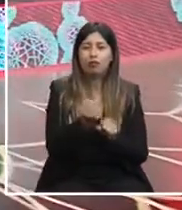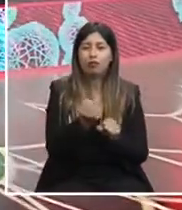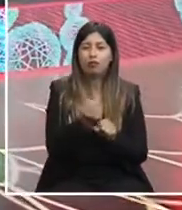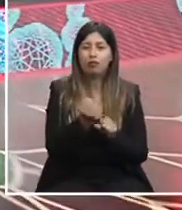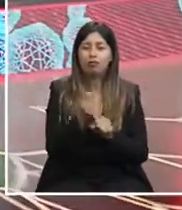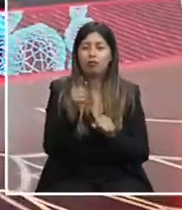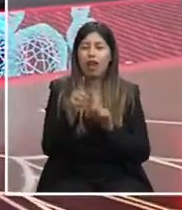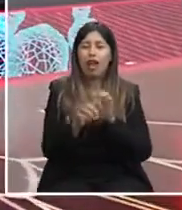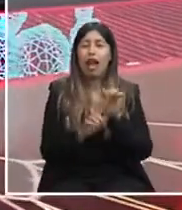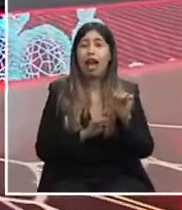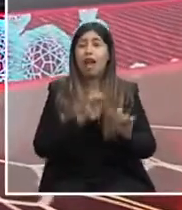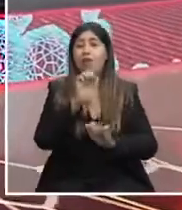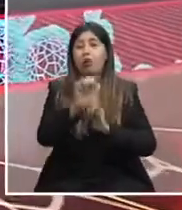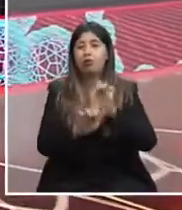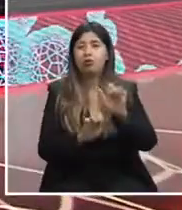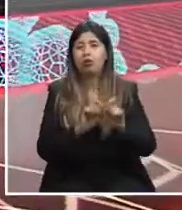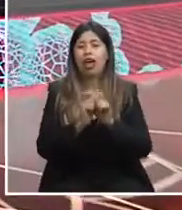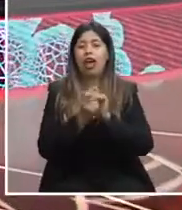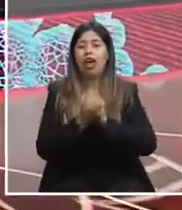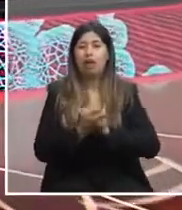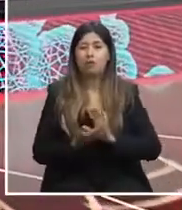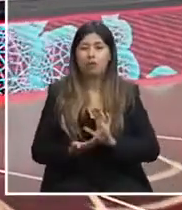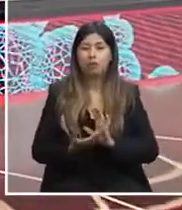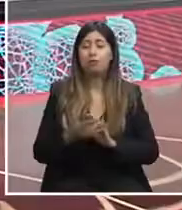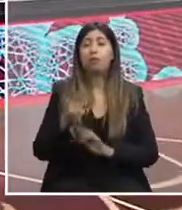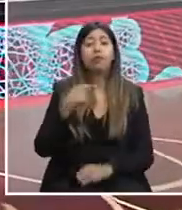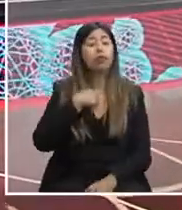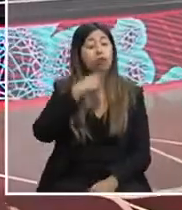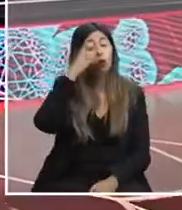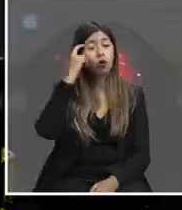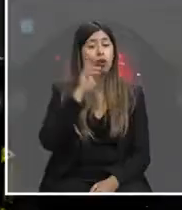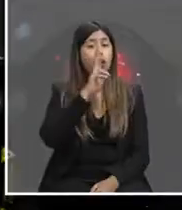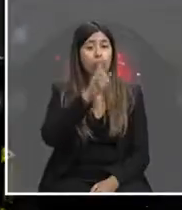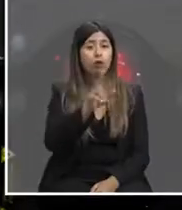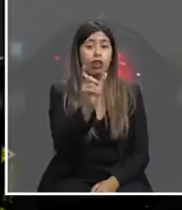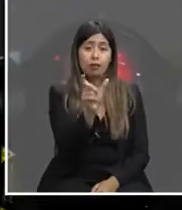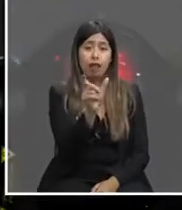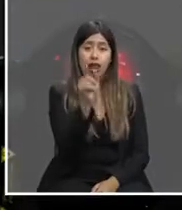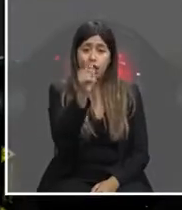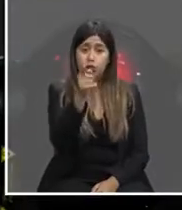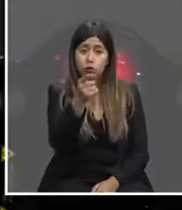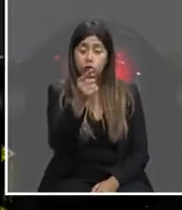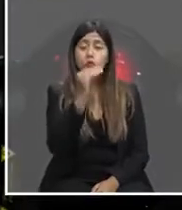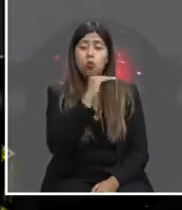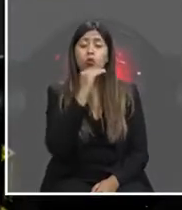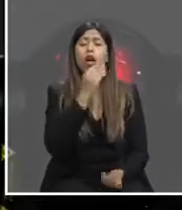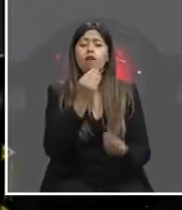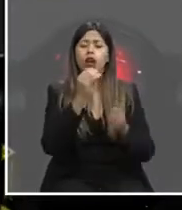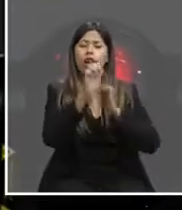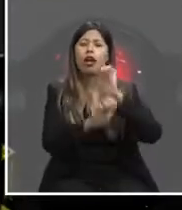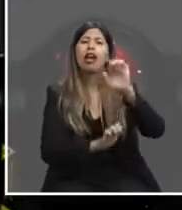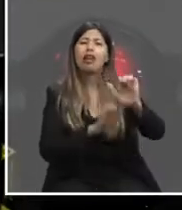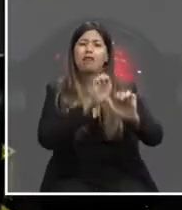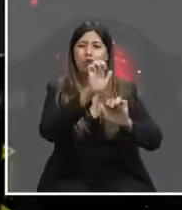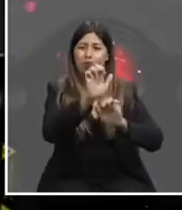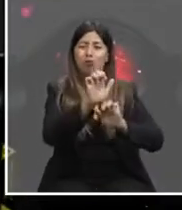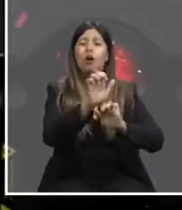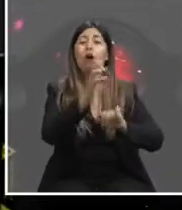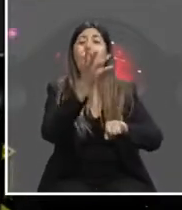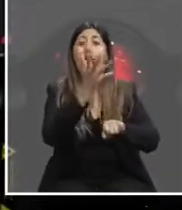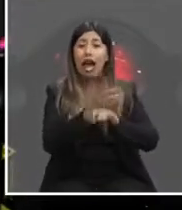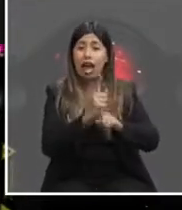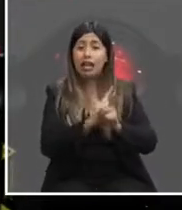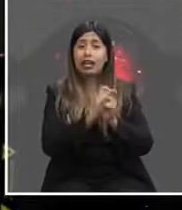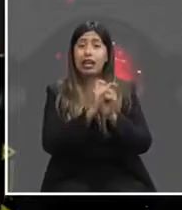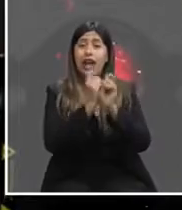esa evolución? Bueno, yo creo que la palabra es buena, la que tú usas, evolución. Ha habido un cambio de lo